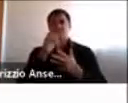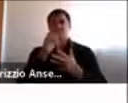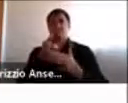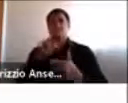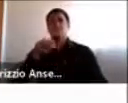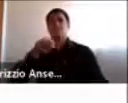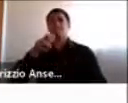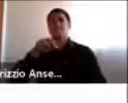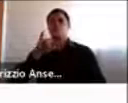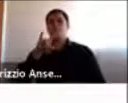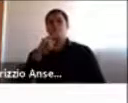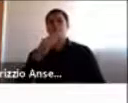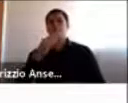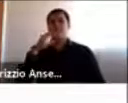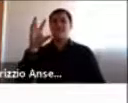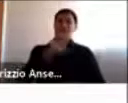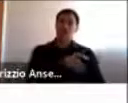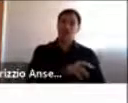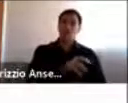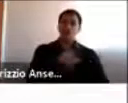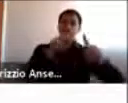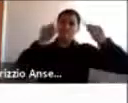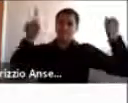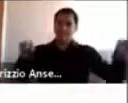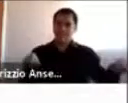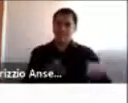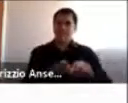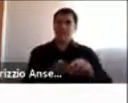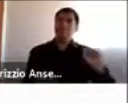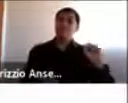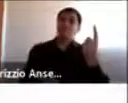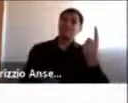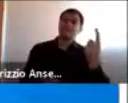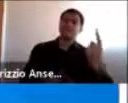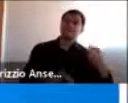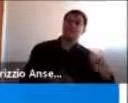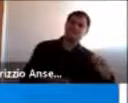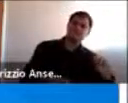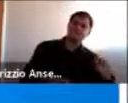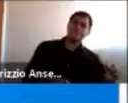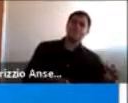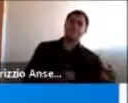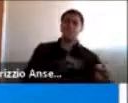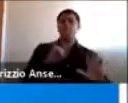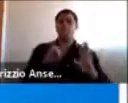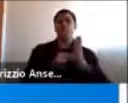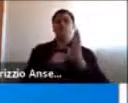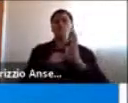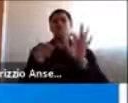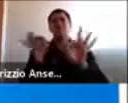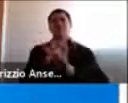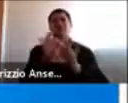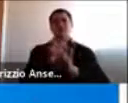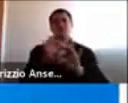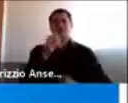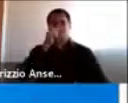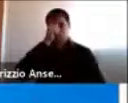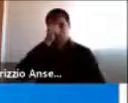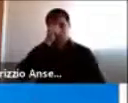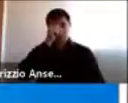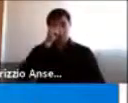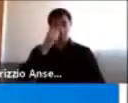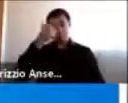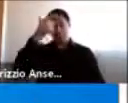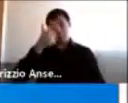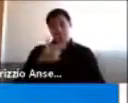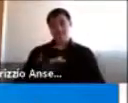y también está en la pantalla principal así que se los voy a mostrar en unos minutos más ahora el botón para crear un nuevo